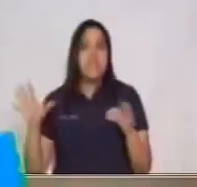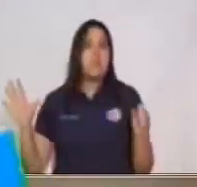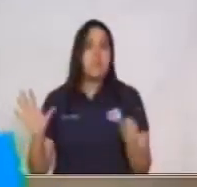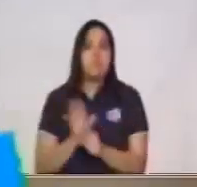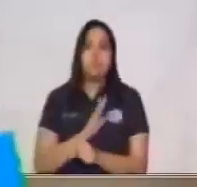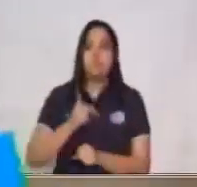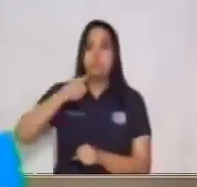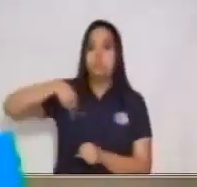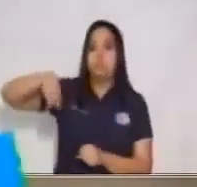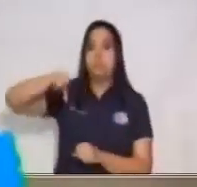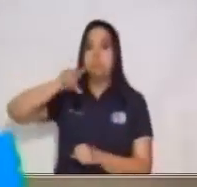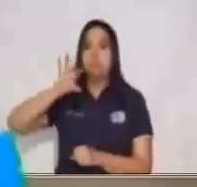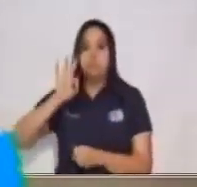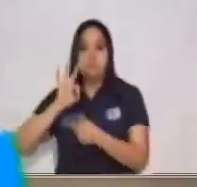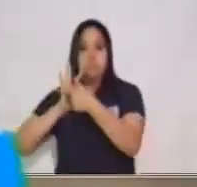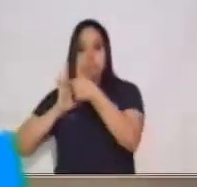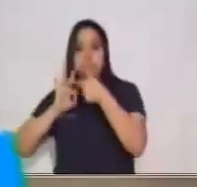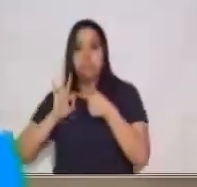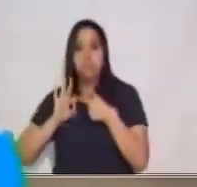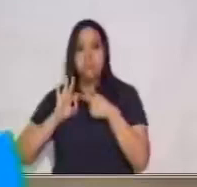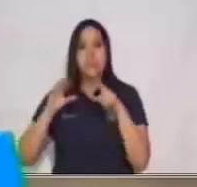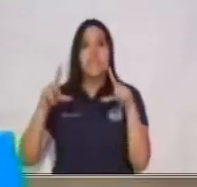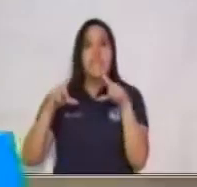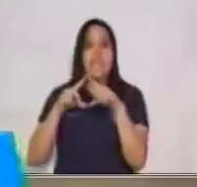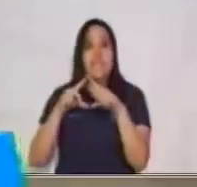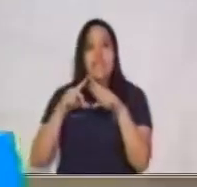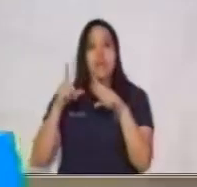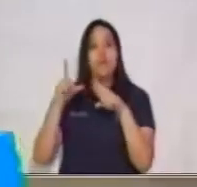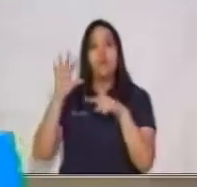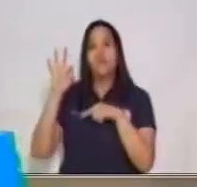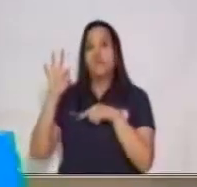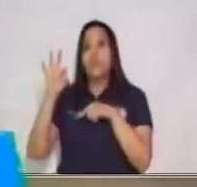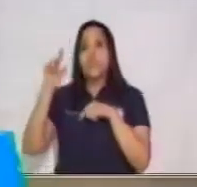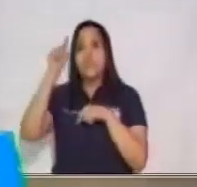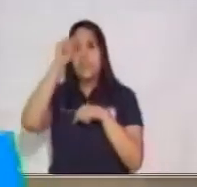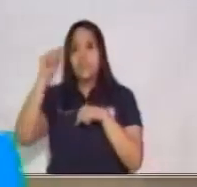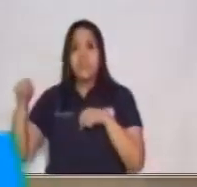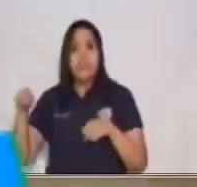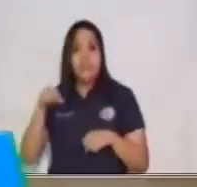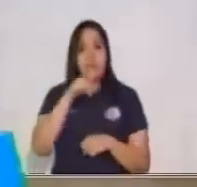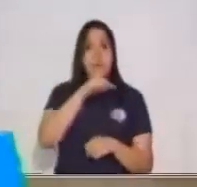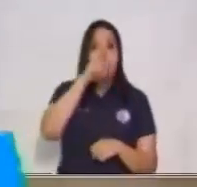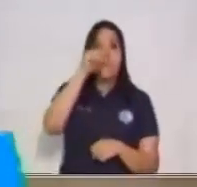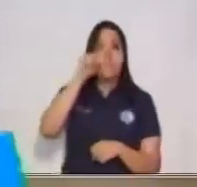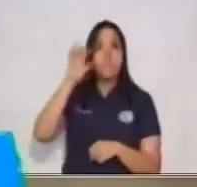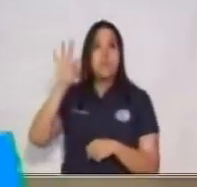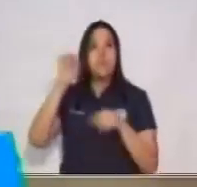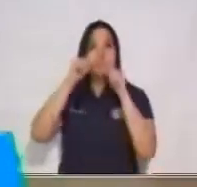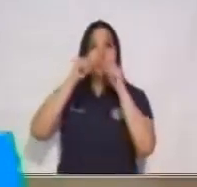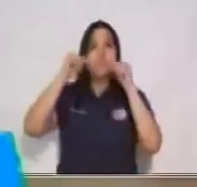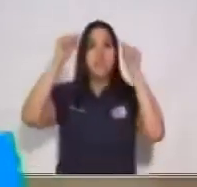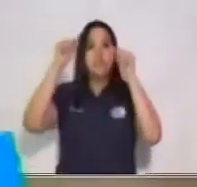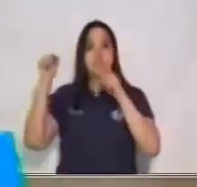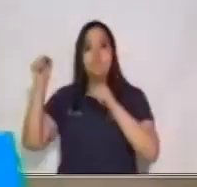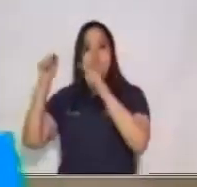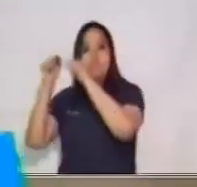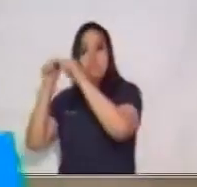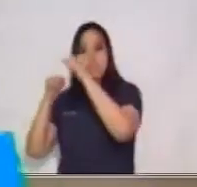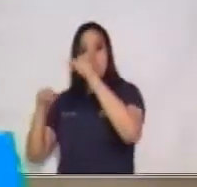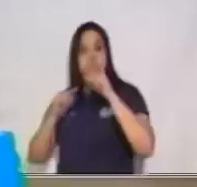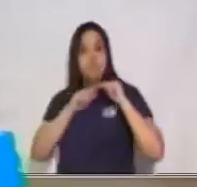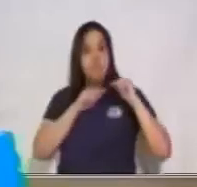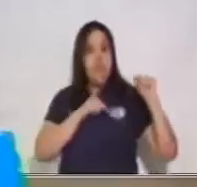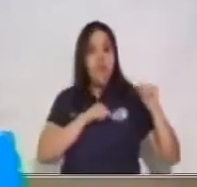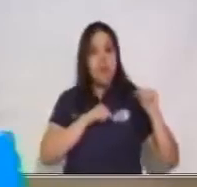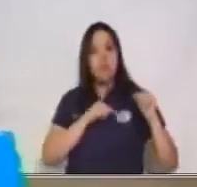completado nuestro triángulo, con sus tres lados y sus tres ángulos. Ahora,